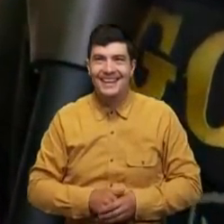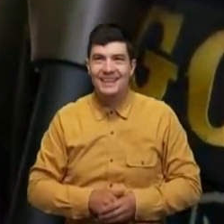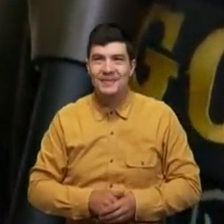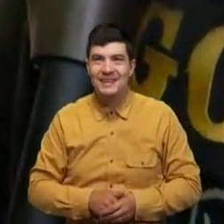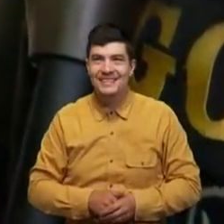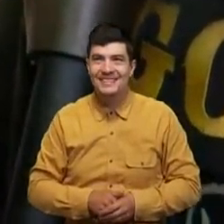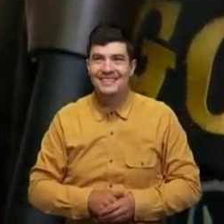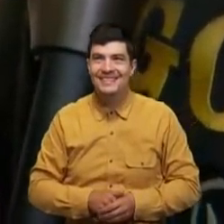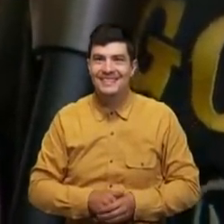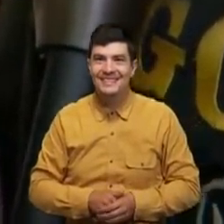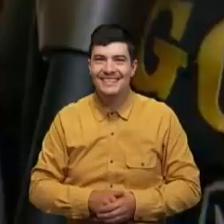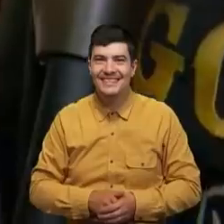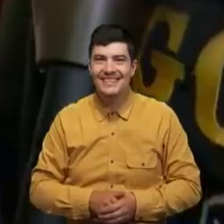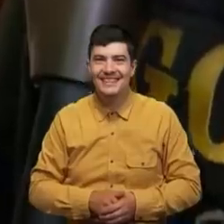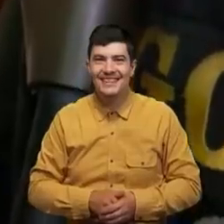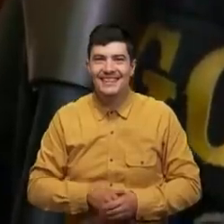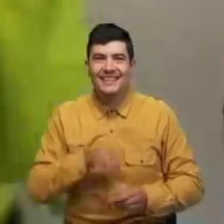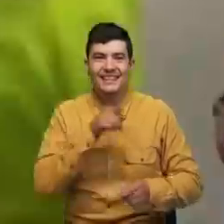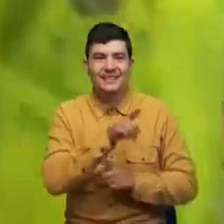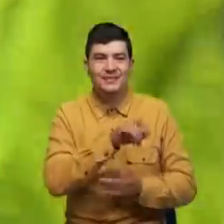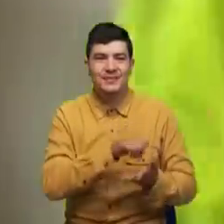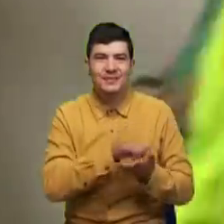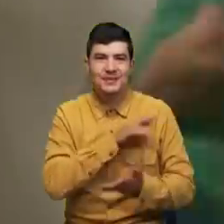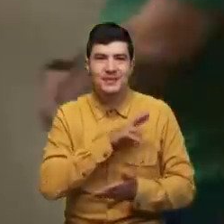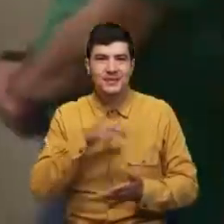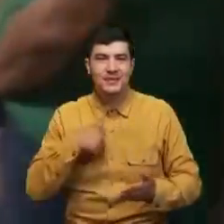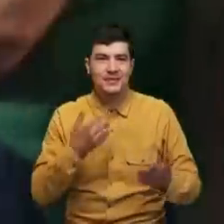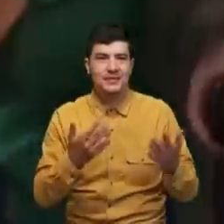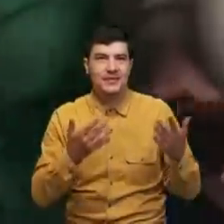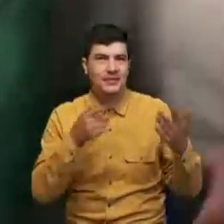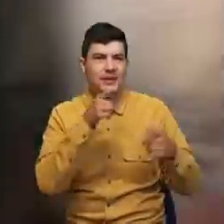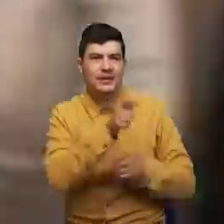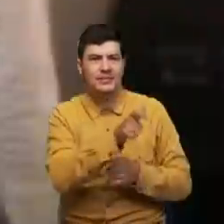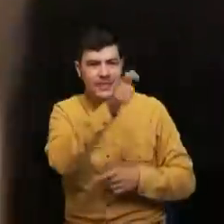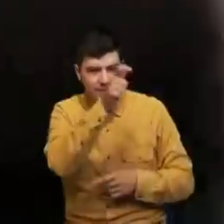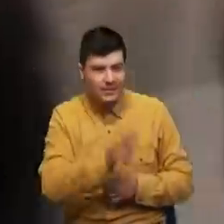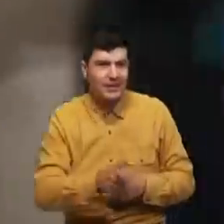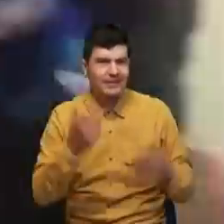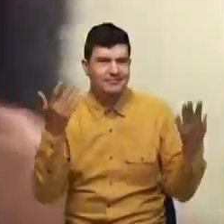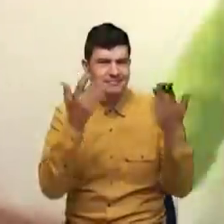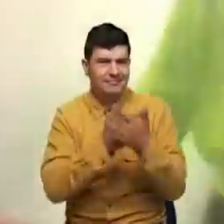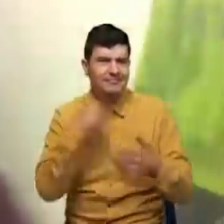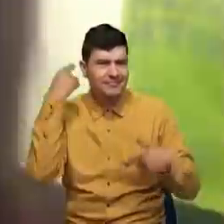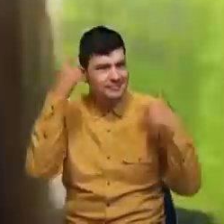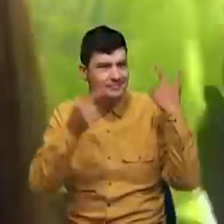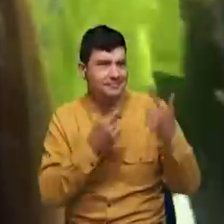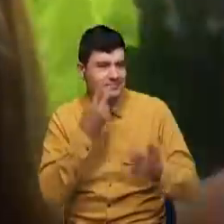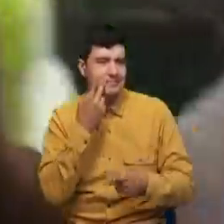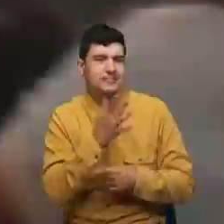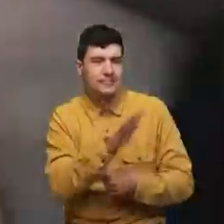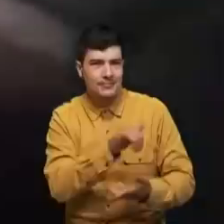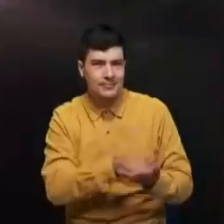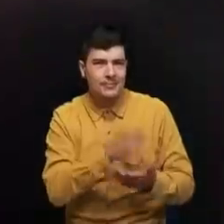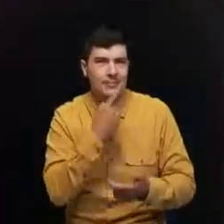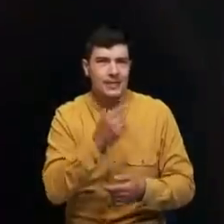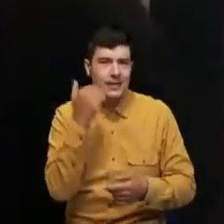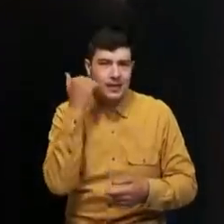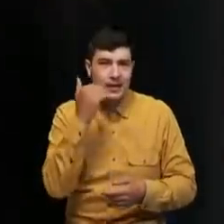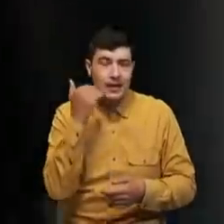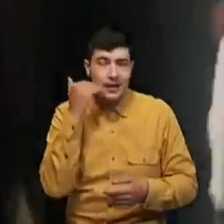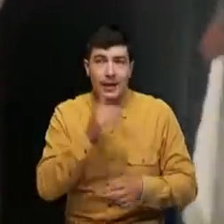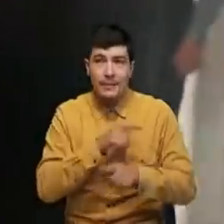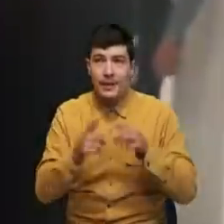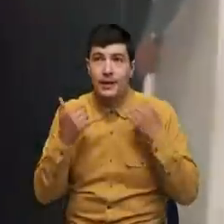del tiempo, estamos frente a un trastornado. Se espera la decisión del juez con función de control de garantías frente a la medida